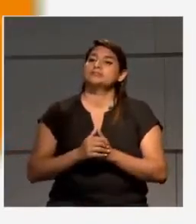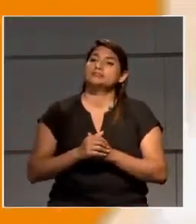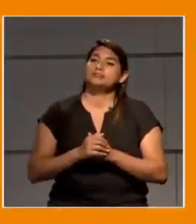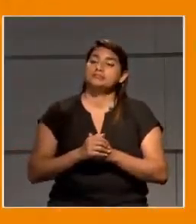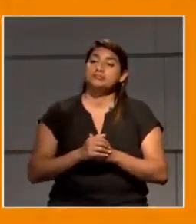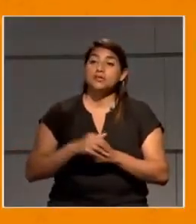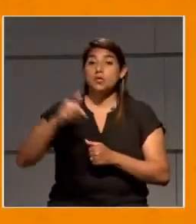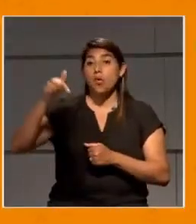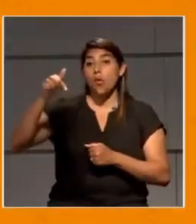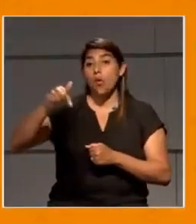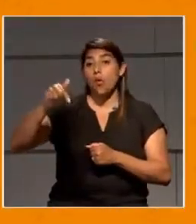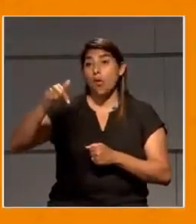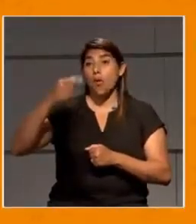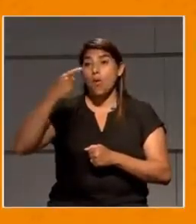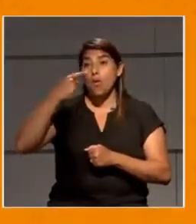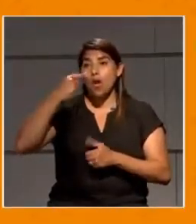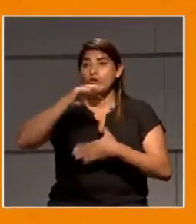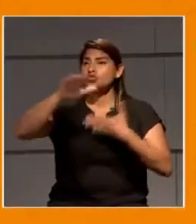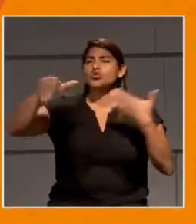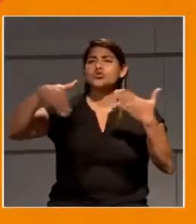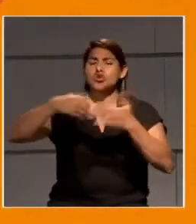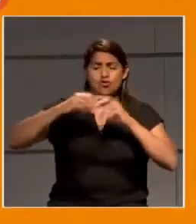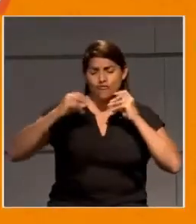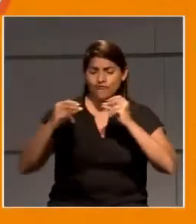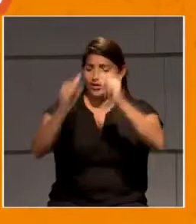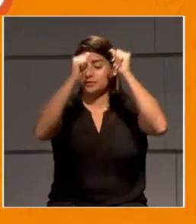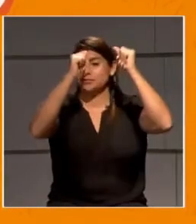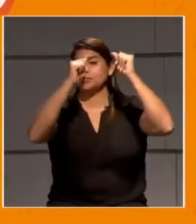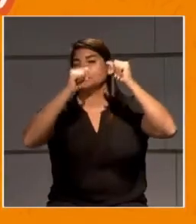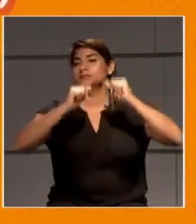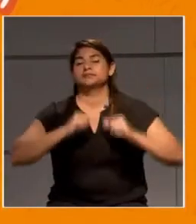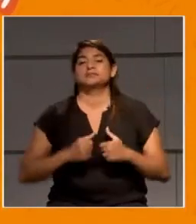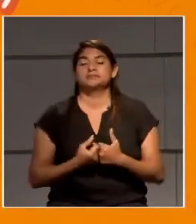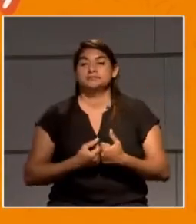Hoy presentamos A Todo Ritmo.